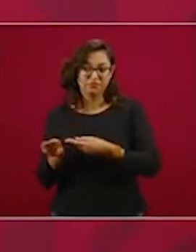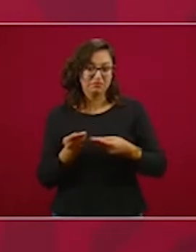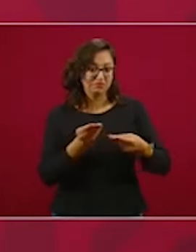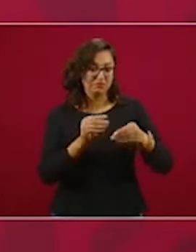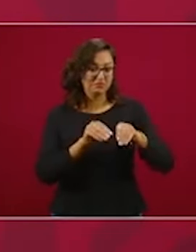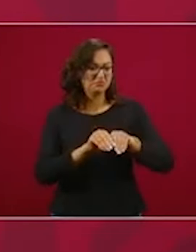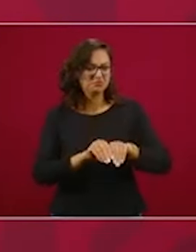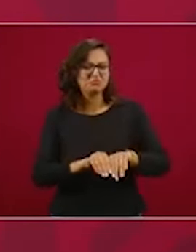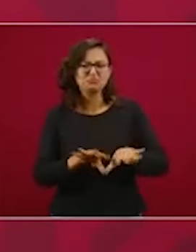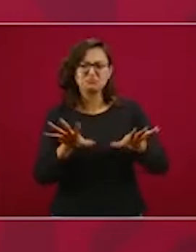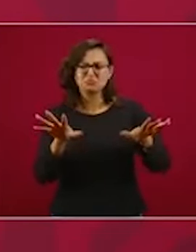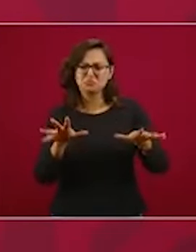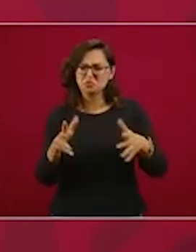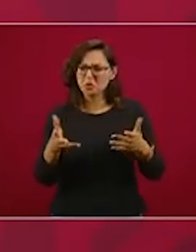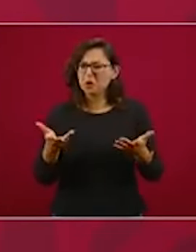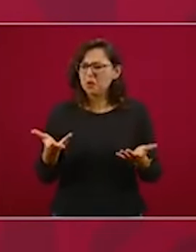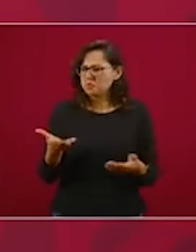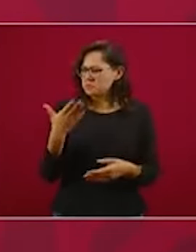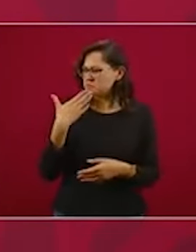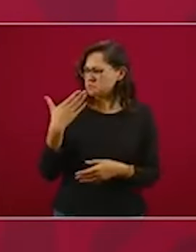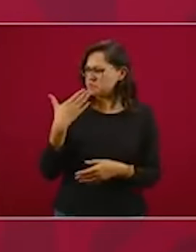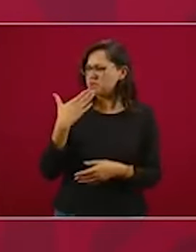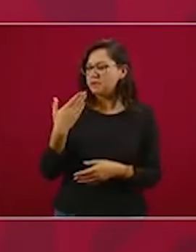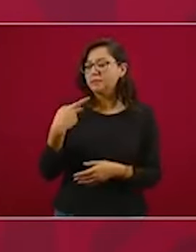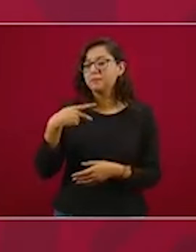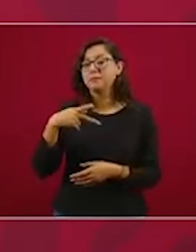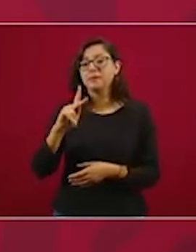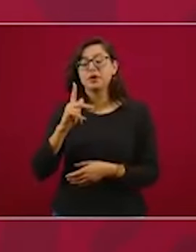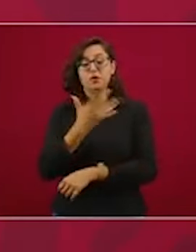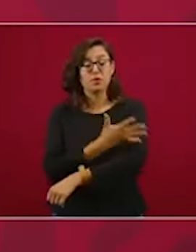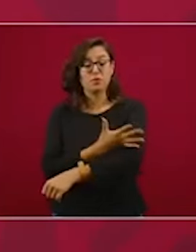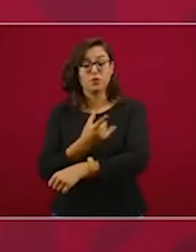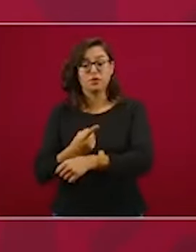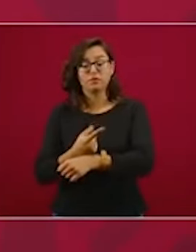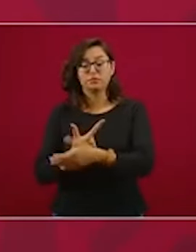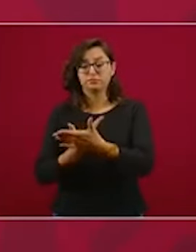que todos podamos transparentar